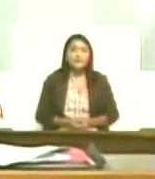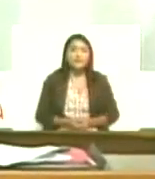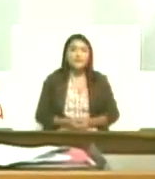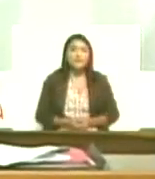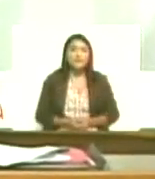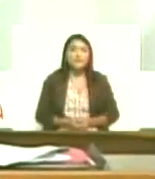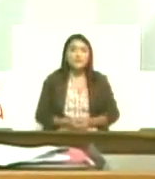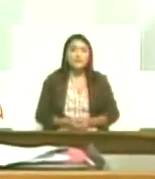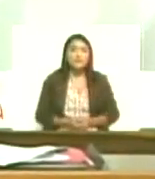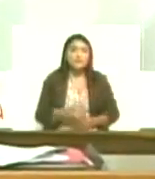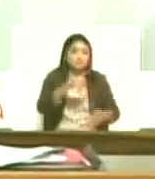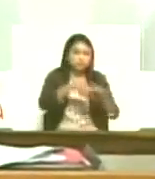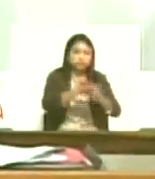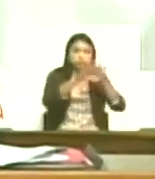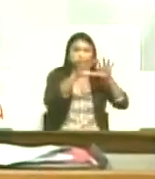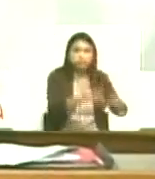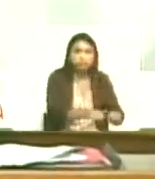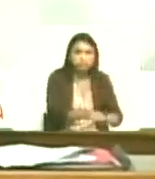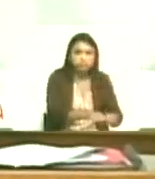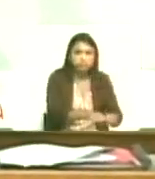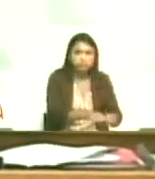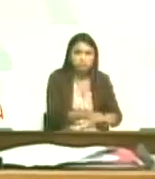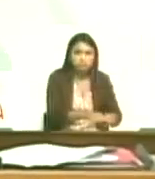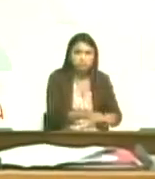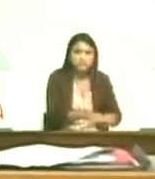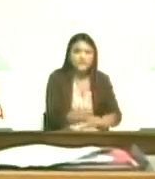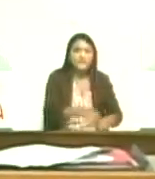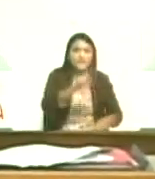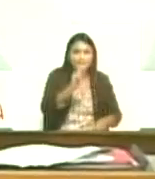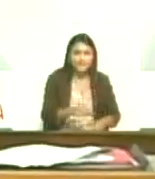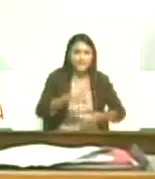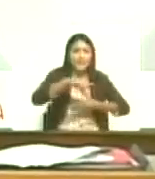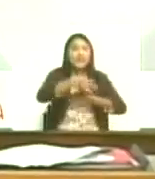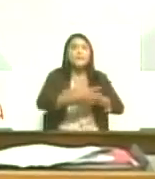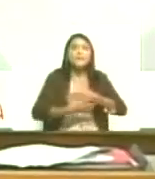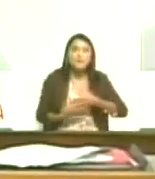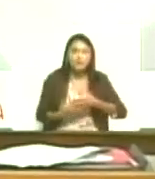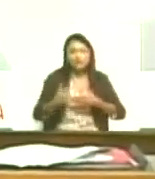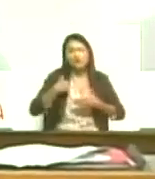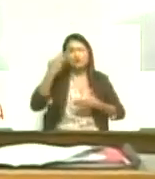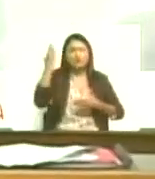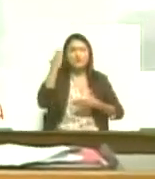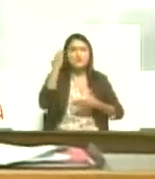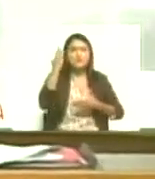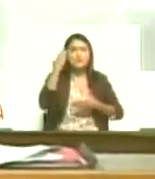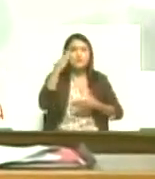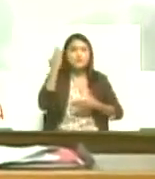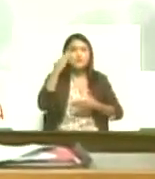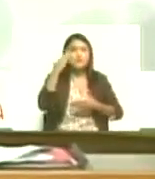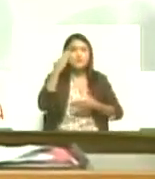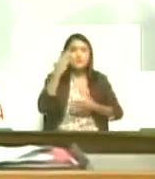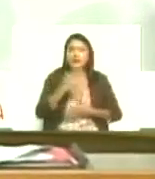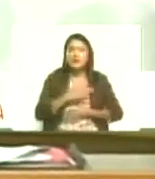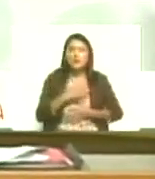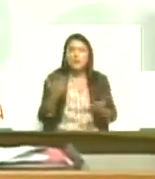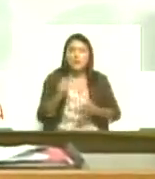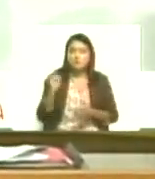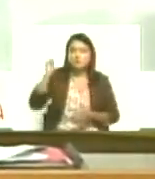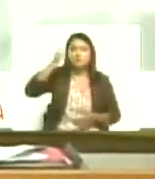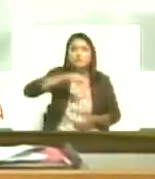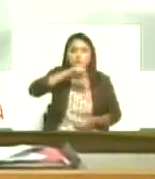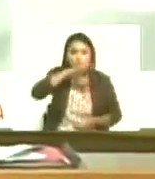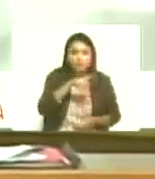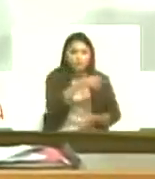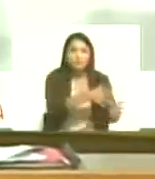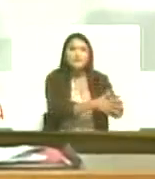de intervenciones, de invasiones, en nuestro continente sé cuál es el tenebroso expediente de los